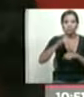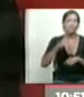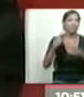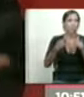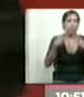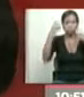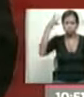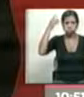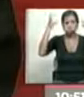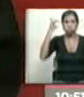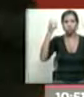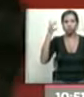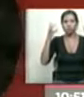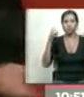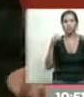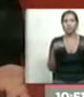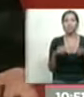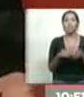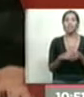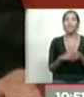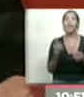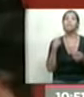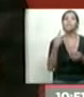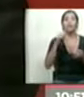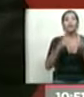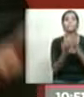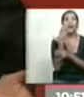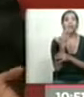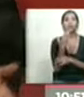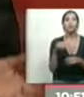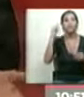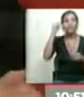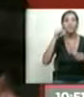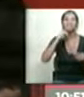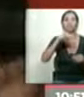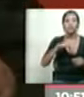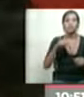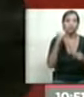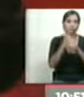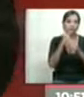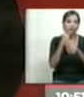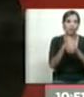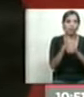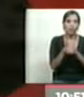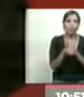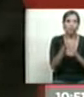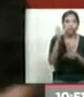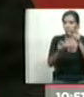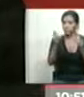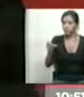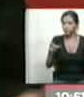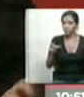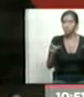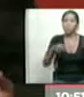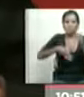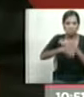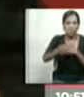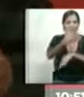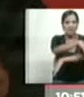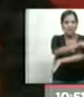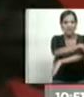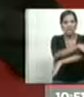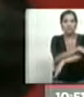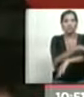viene con el cuento del primero de mayo. El primero de mayo aquí es una fecha histórica de los trabajadores, donde los trabajadores salen a la calle.